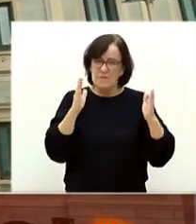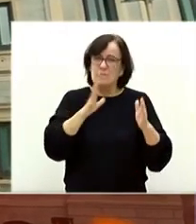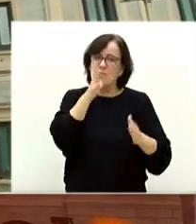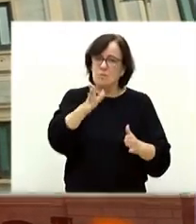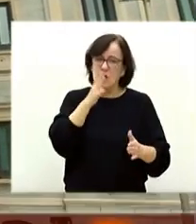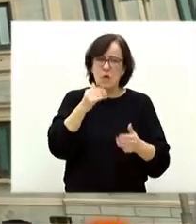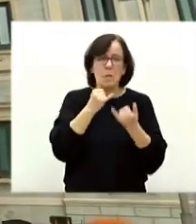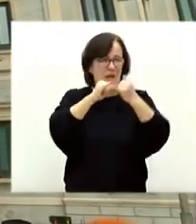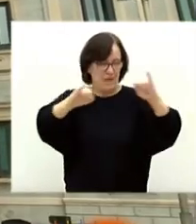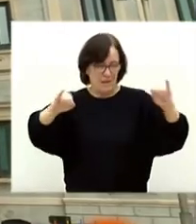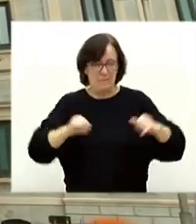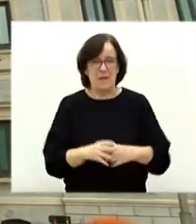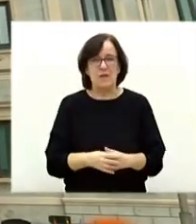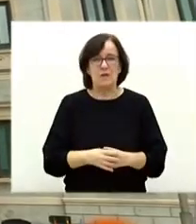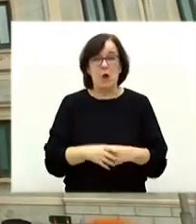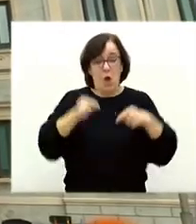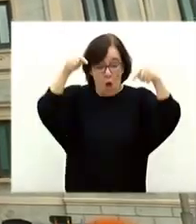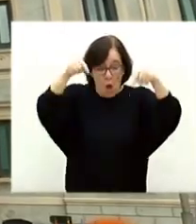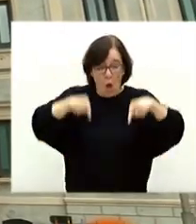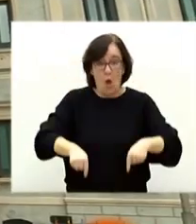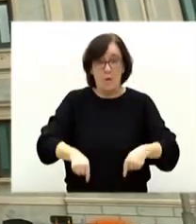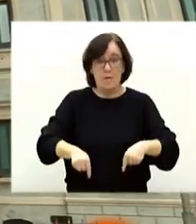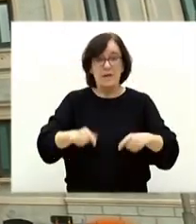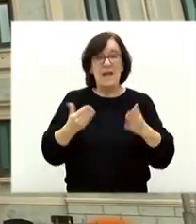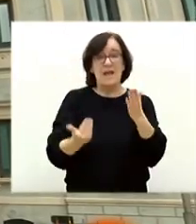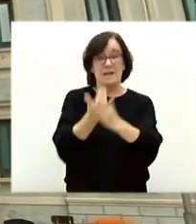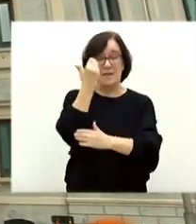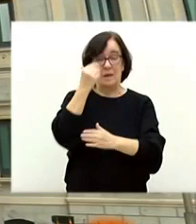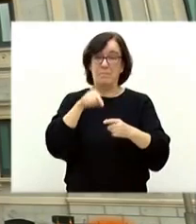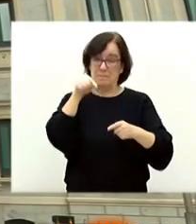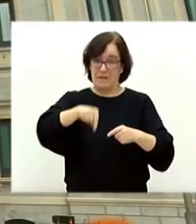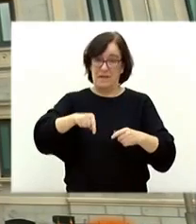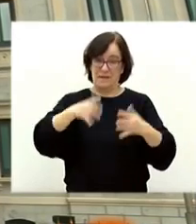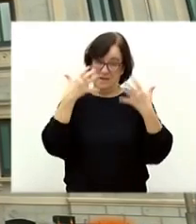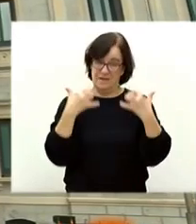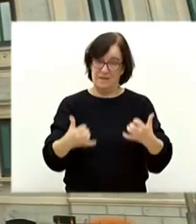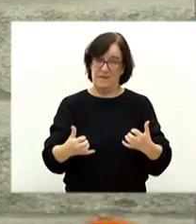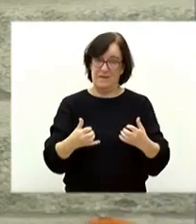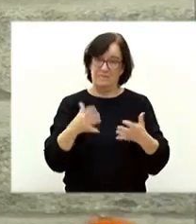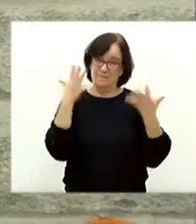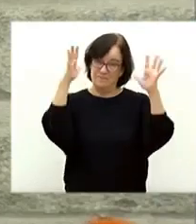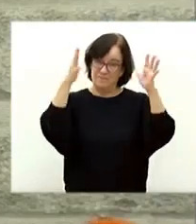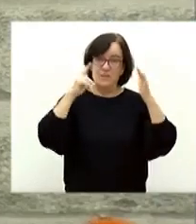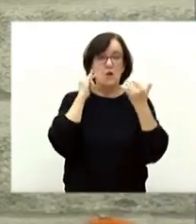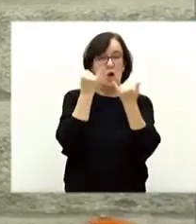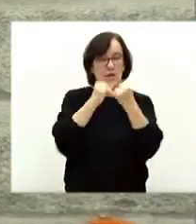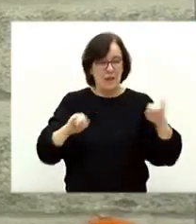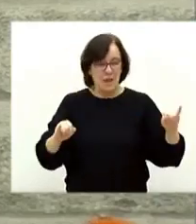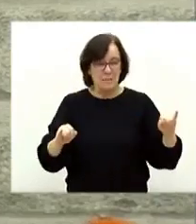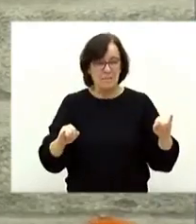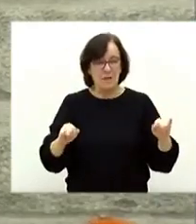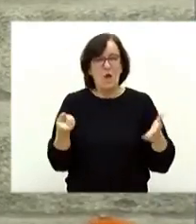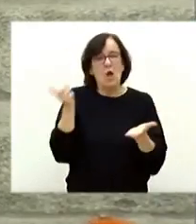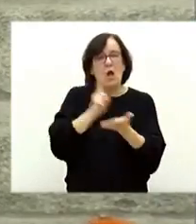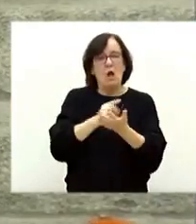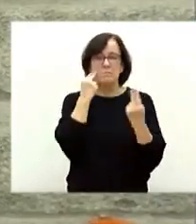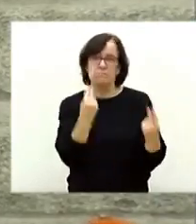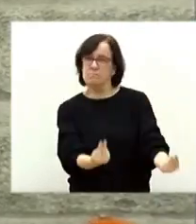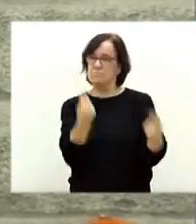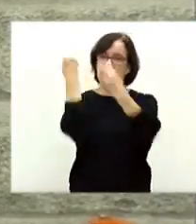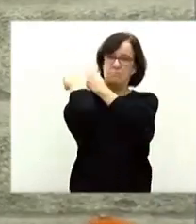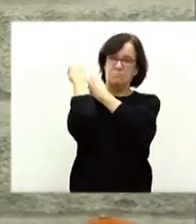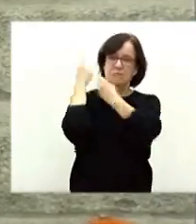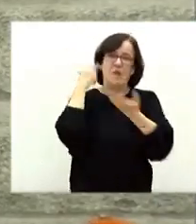para celebrarlo y hoy es el día para ello. Lo celebramos volviendo la vista atrás